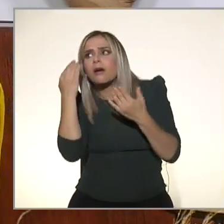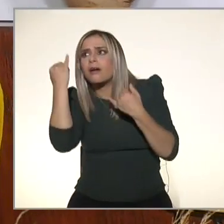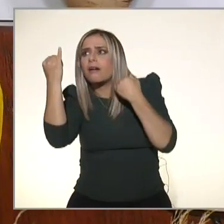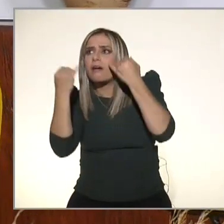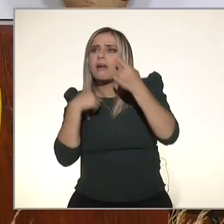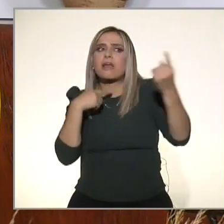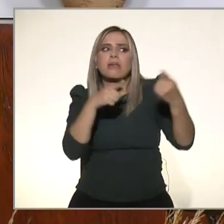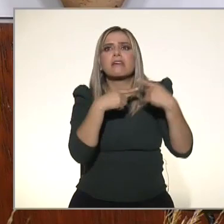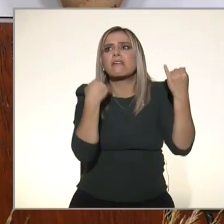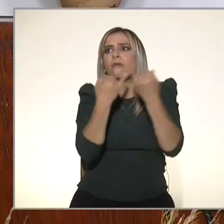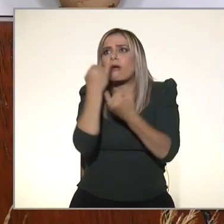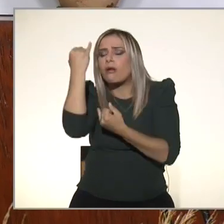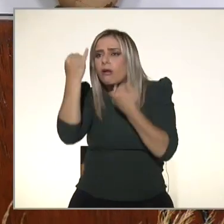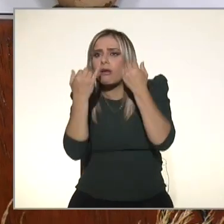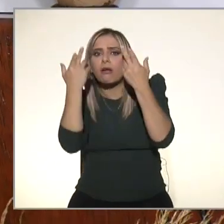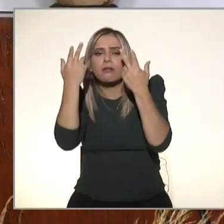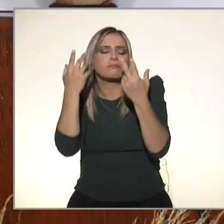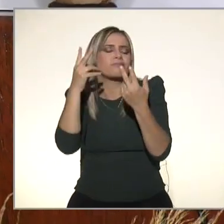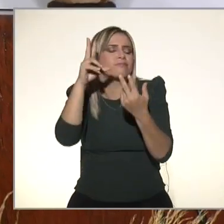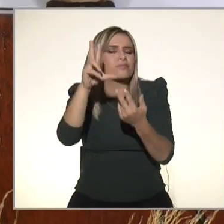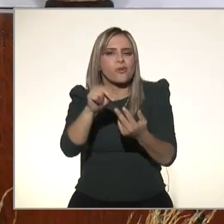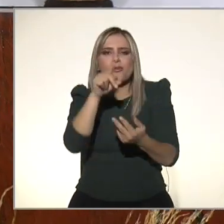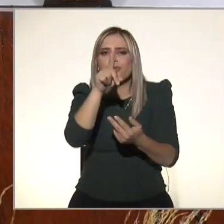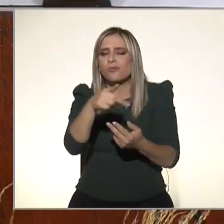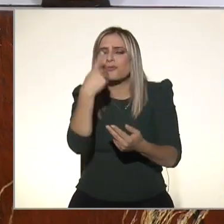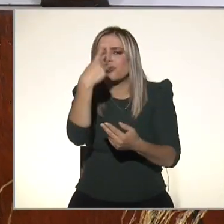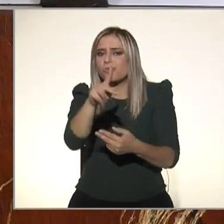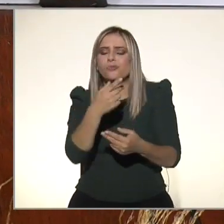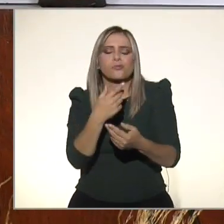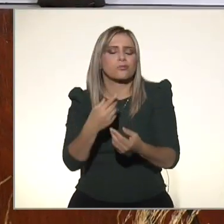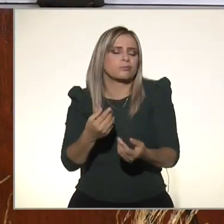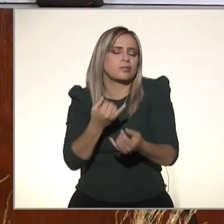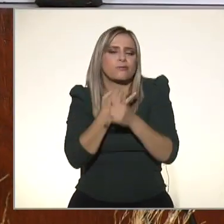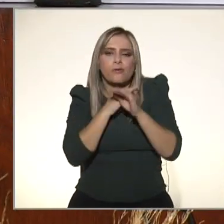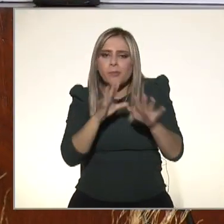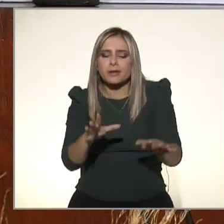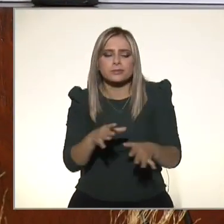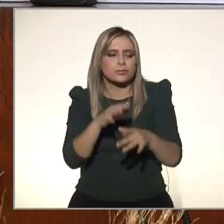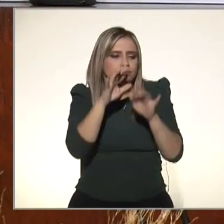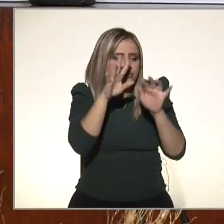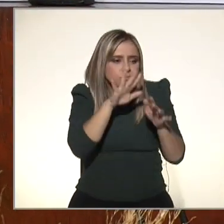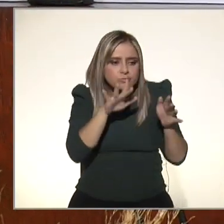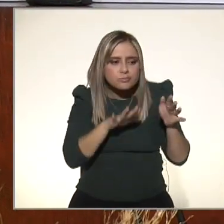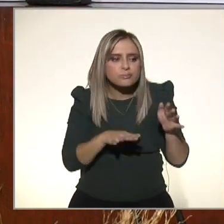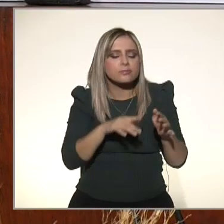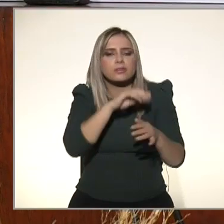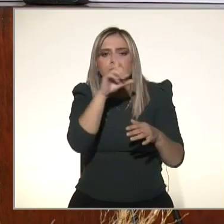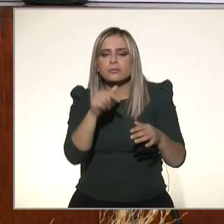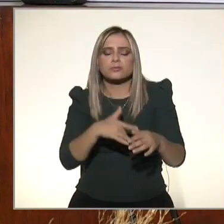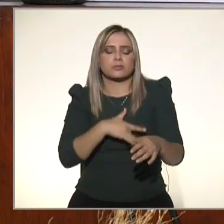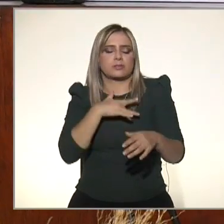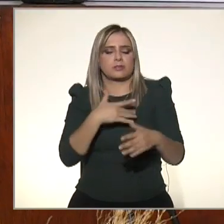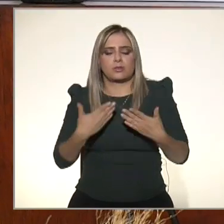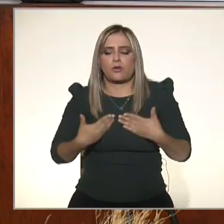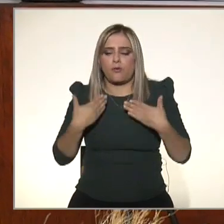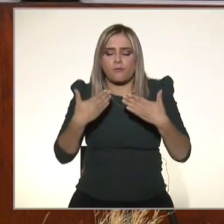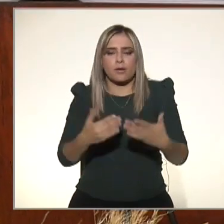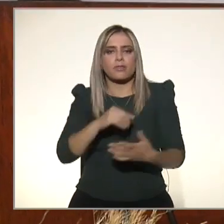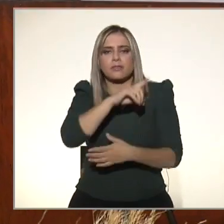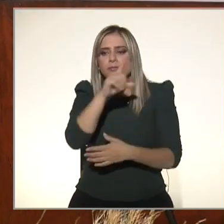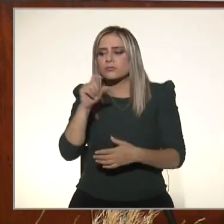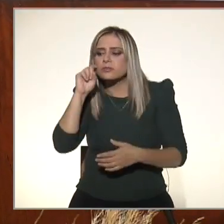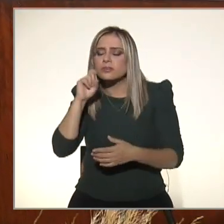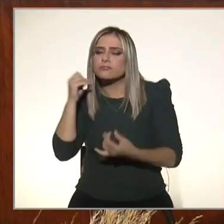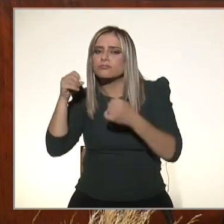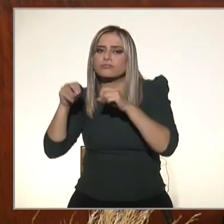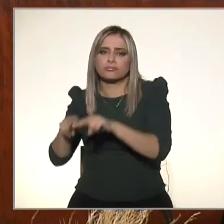Entonces, no te hagas expectativas, sino vive en el momento, pero con la mayor información que tengas, con la mayor confianza que te tengas a ti mismo y sobre